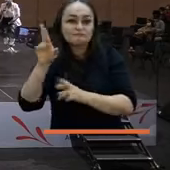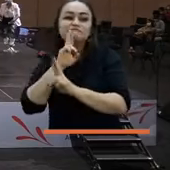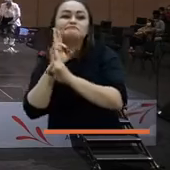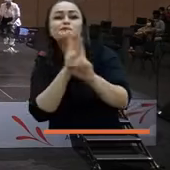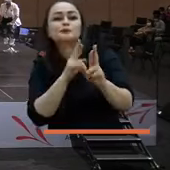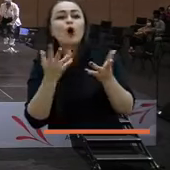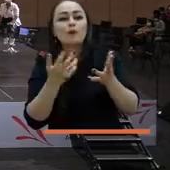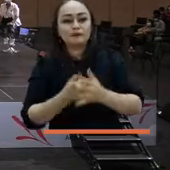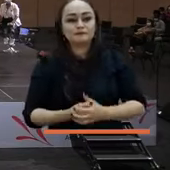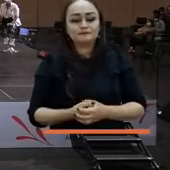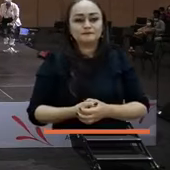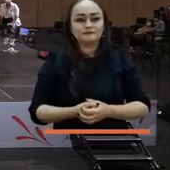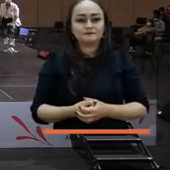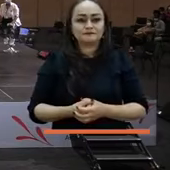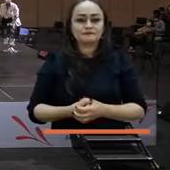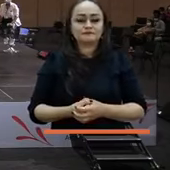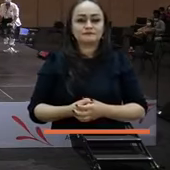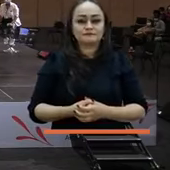muchacho